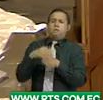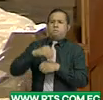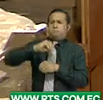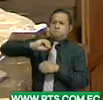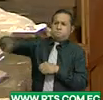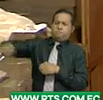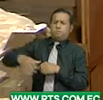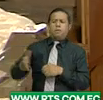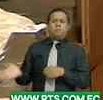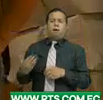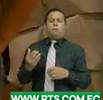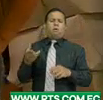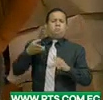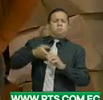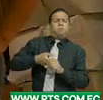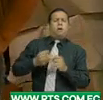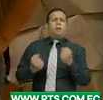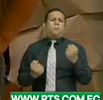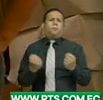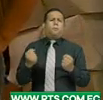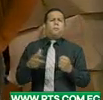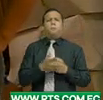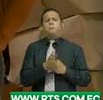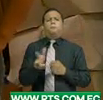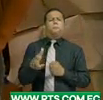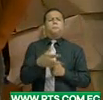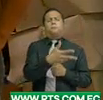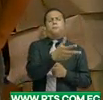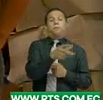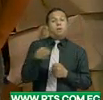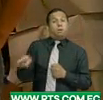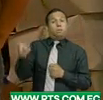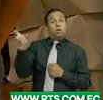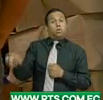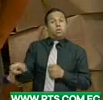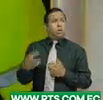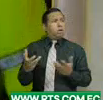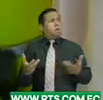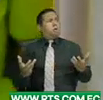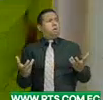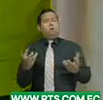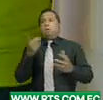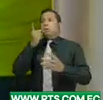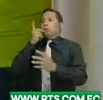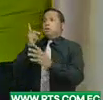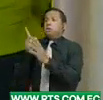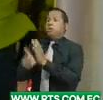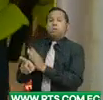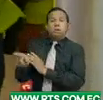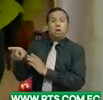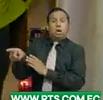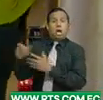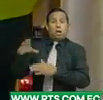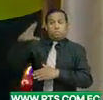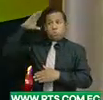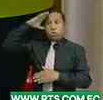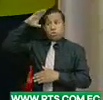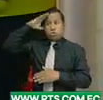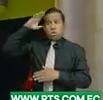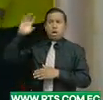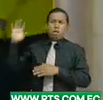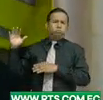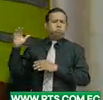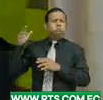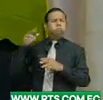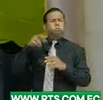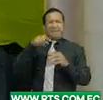se llevaron el camión. Una vez que este ciudadano pudo denunciar lo ocurrido, la policía judicial inició el rastreo a través del